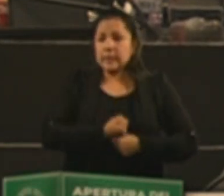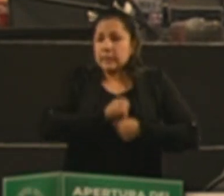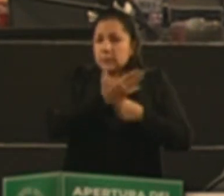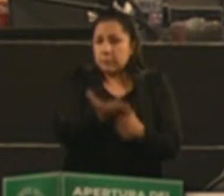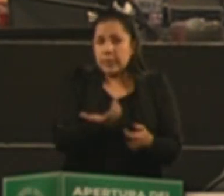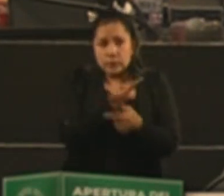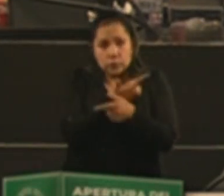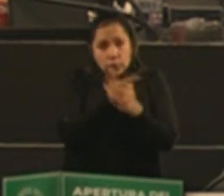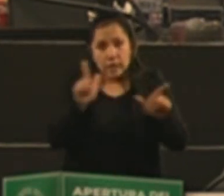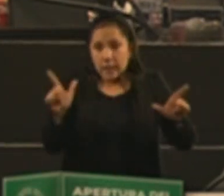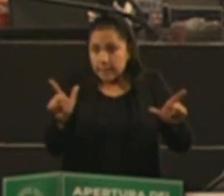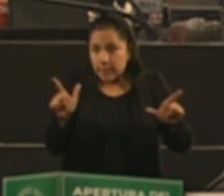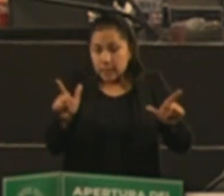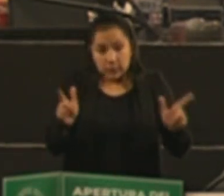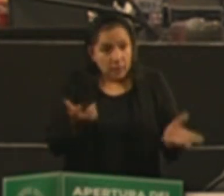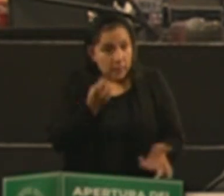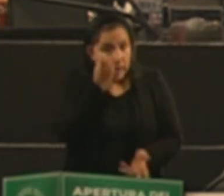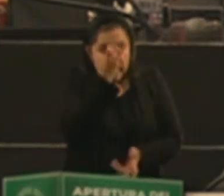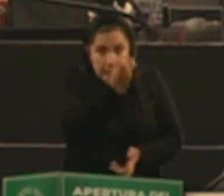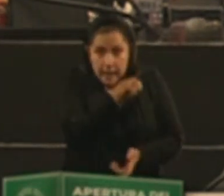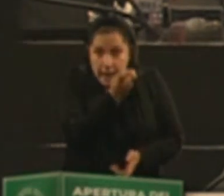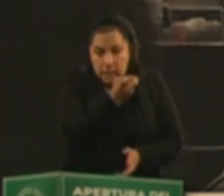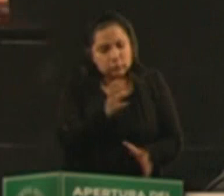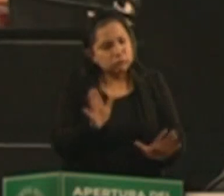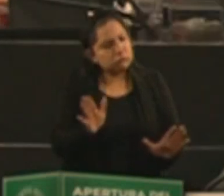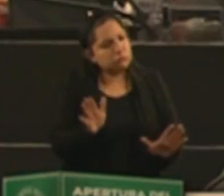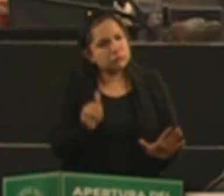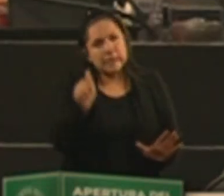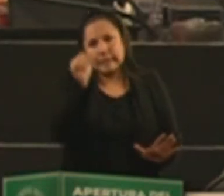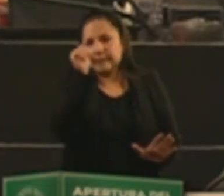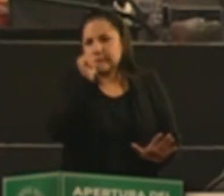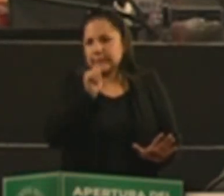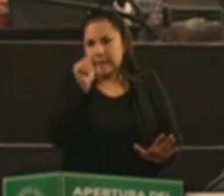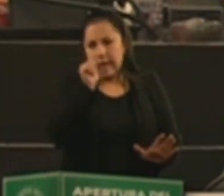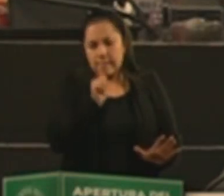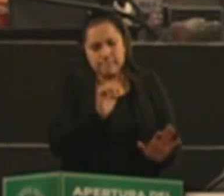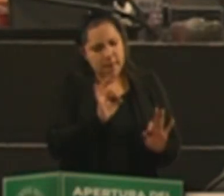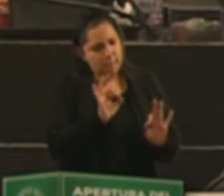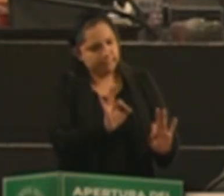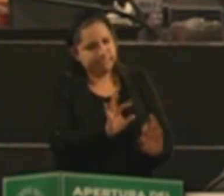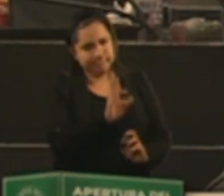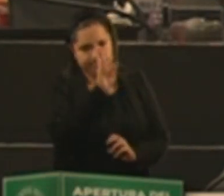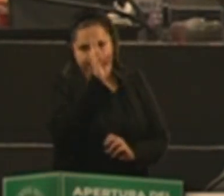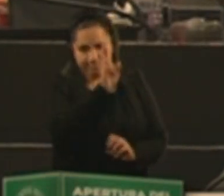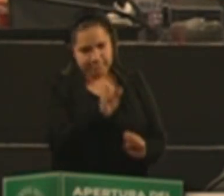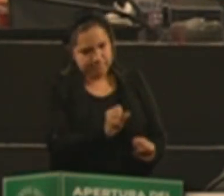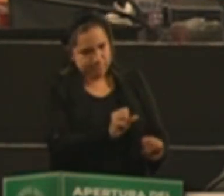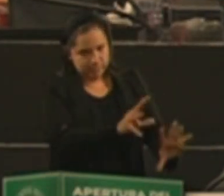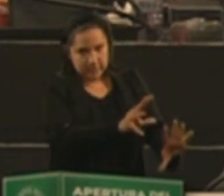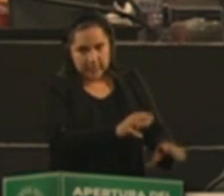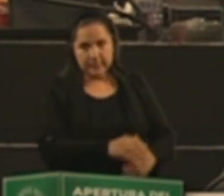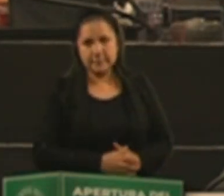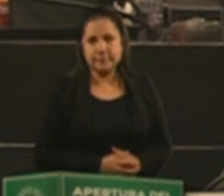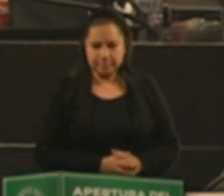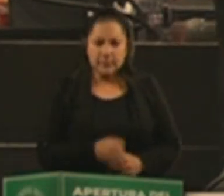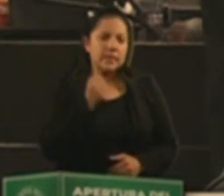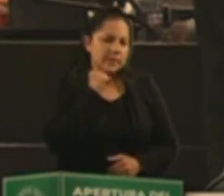tribuna siempre se va a salvaguardar. Adelante, senadora.